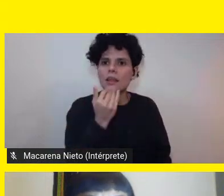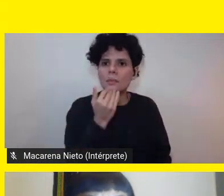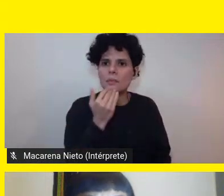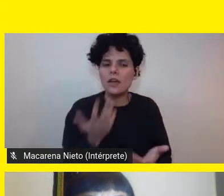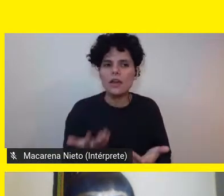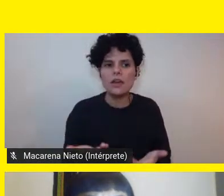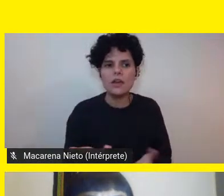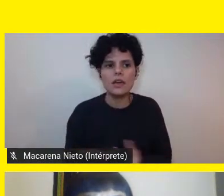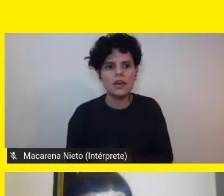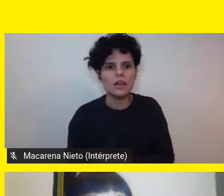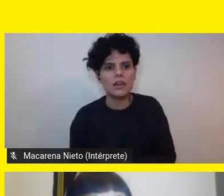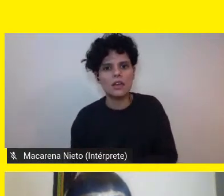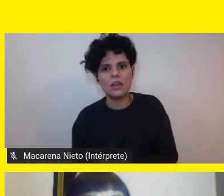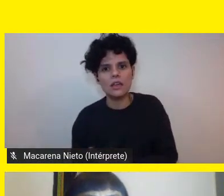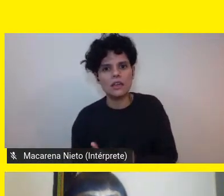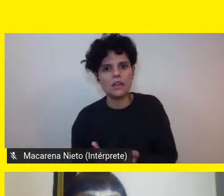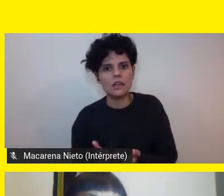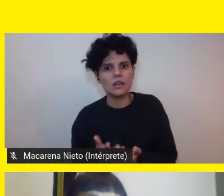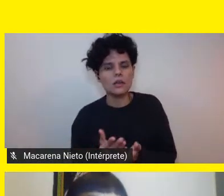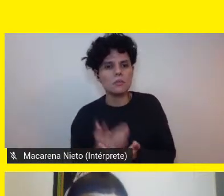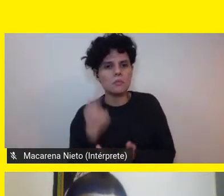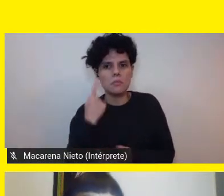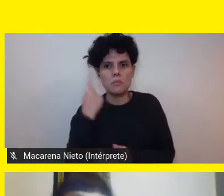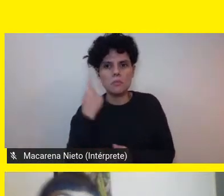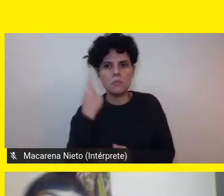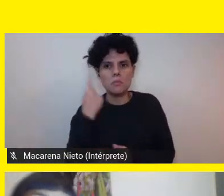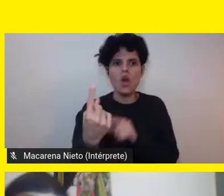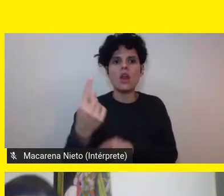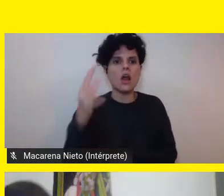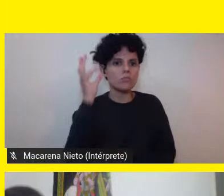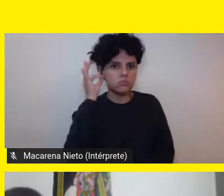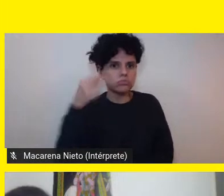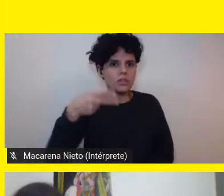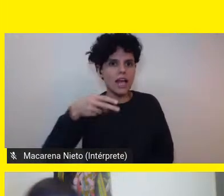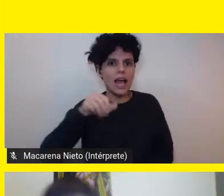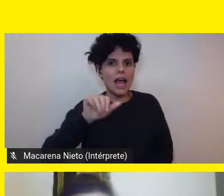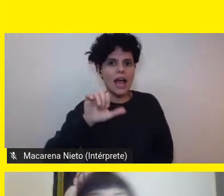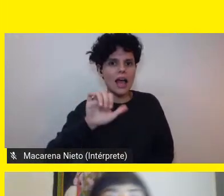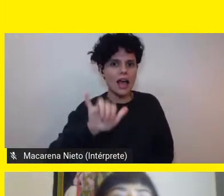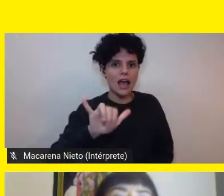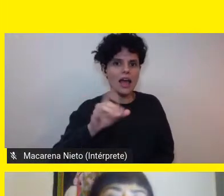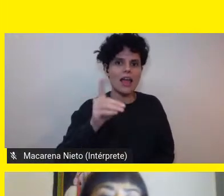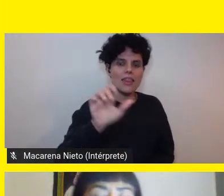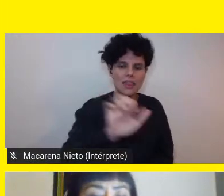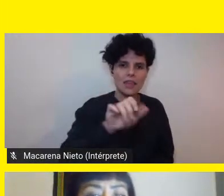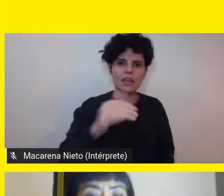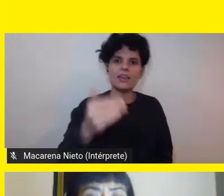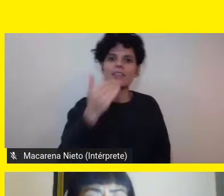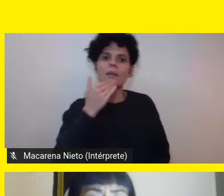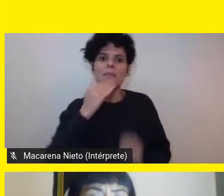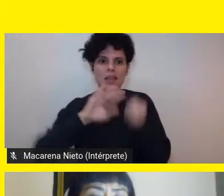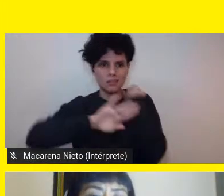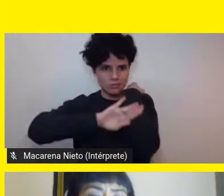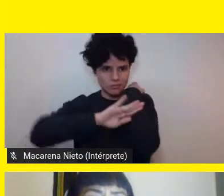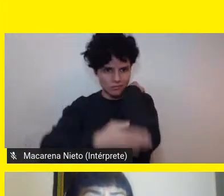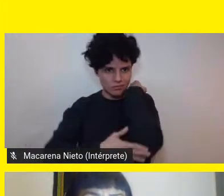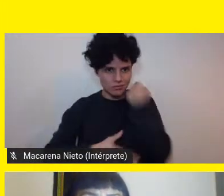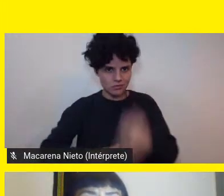tanto por Aide como por su bebé asesinado en el